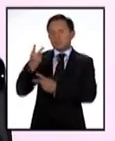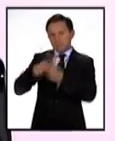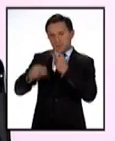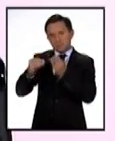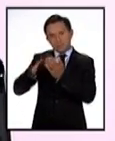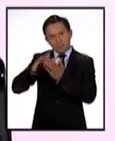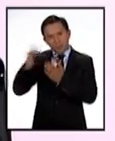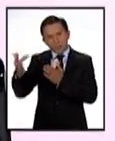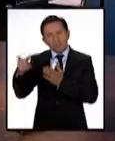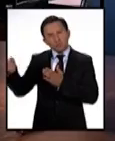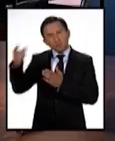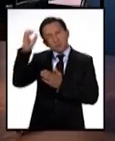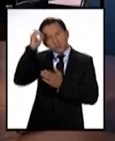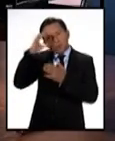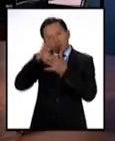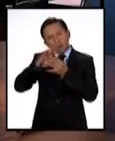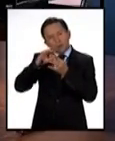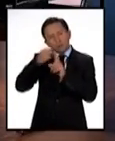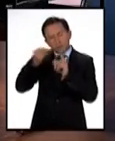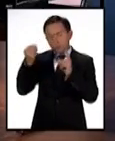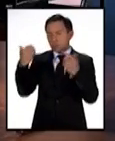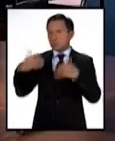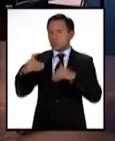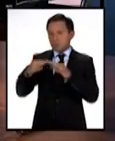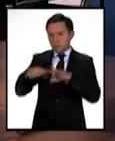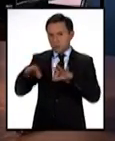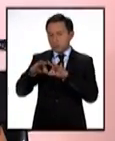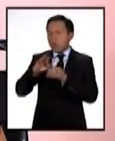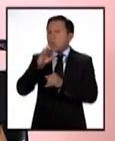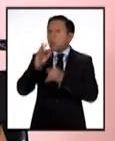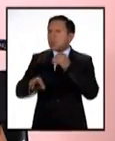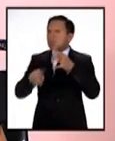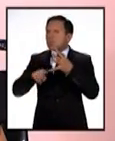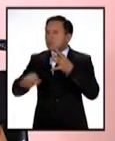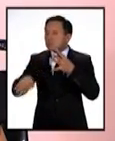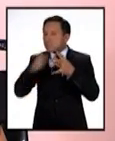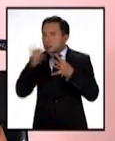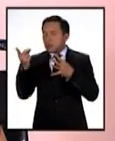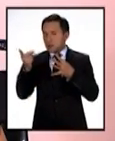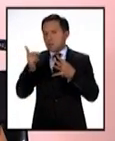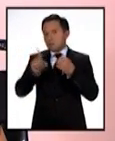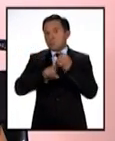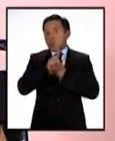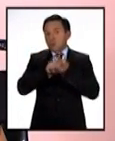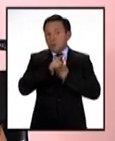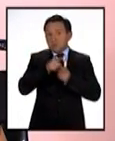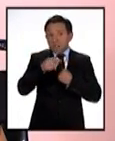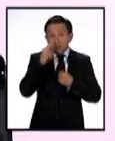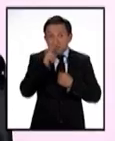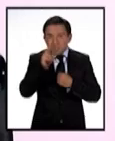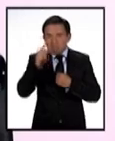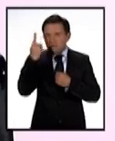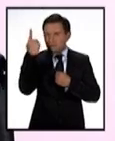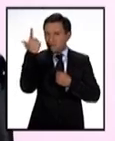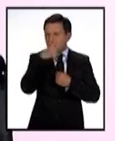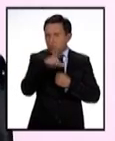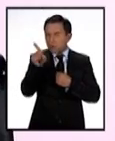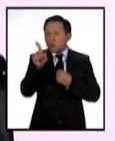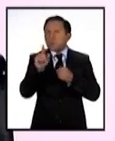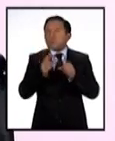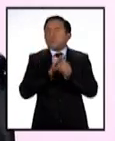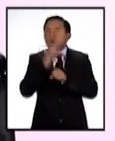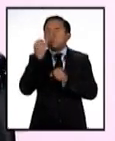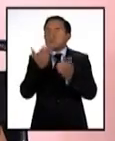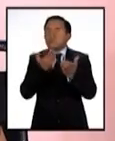todo esta última parte donde señalas las alternativas, las soluciones que tendríamos ante esta realidad. Juan Antonio, muchas gracias por